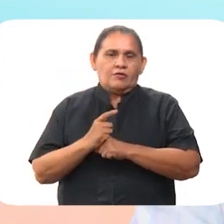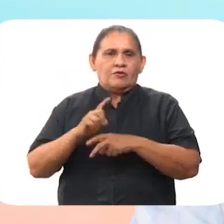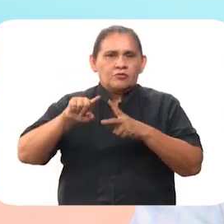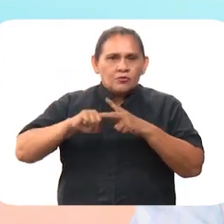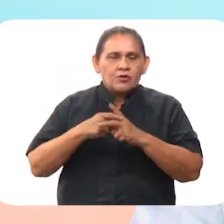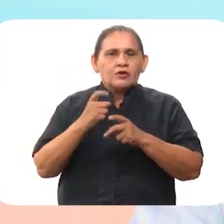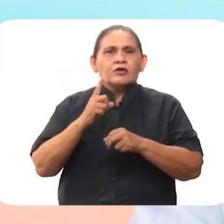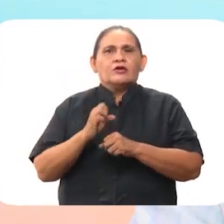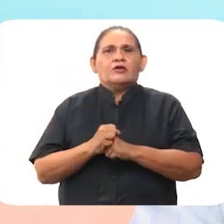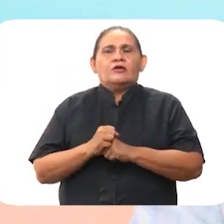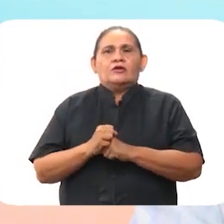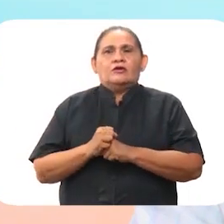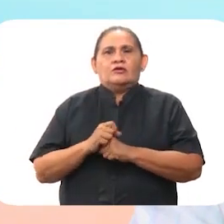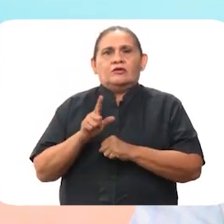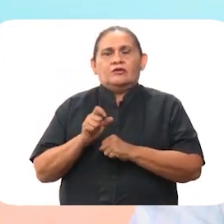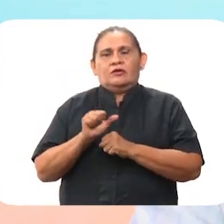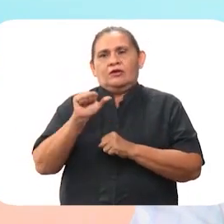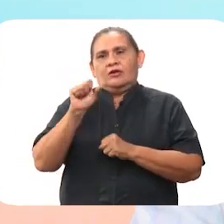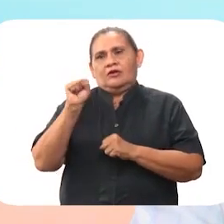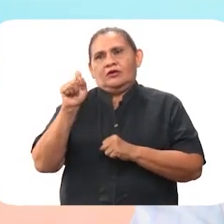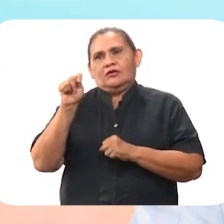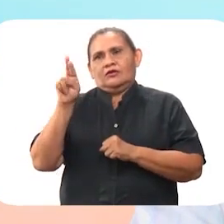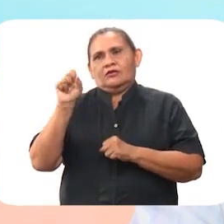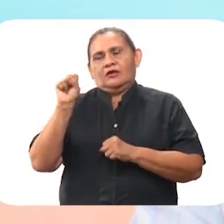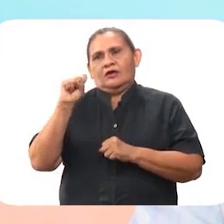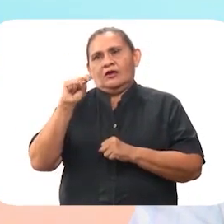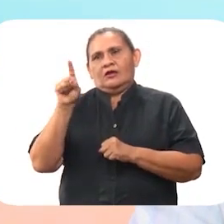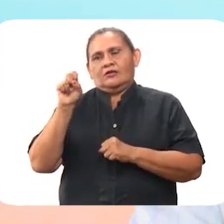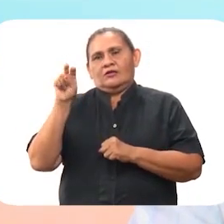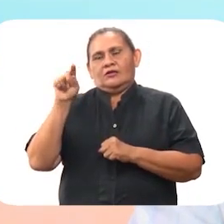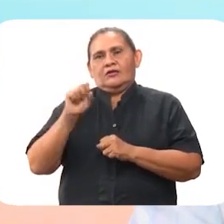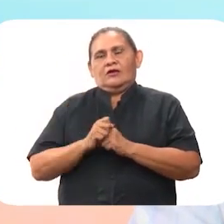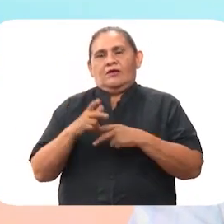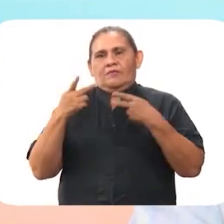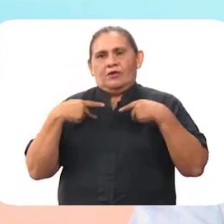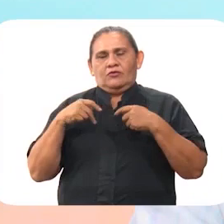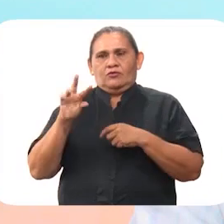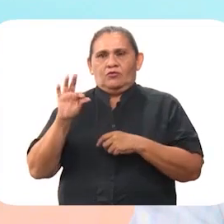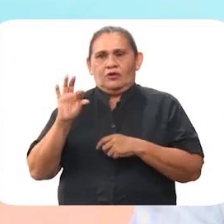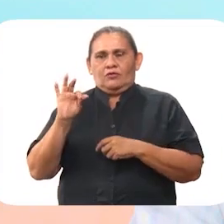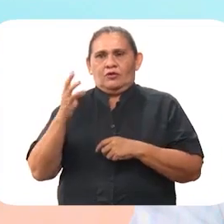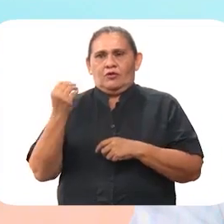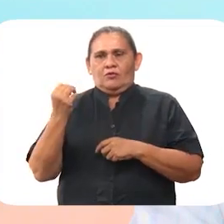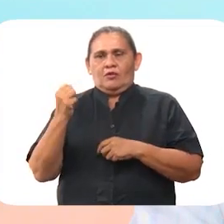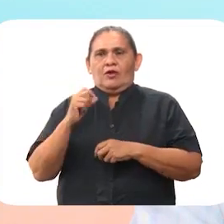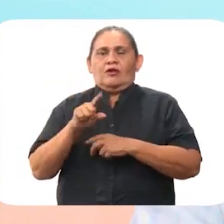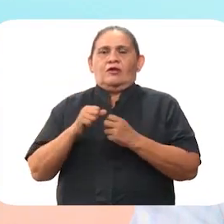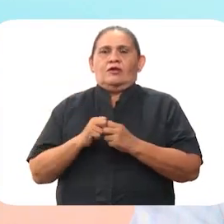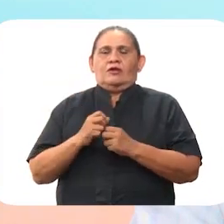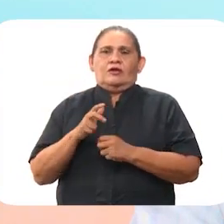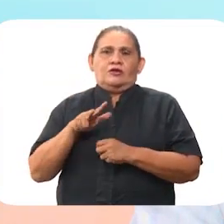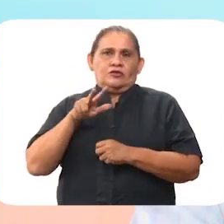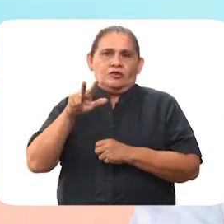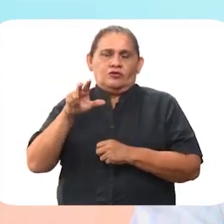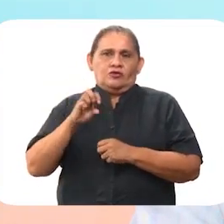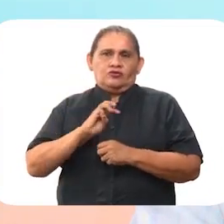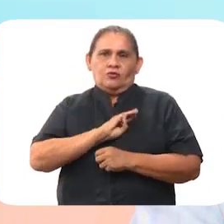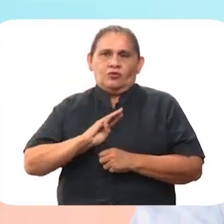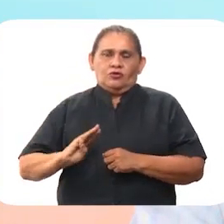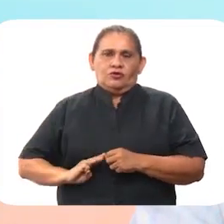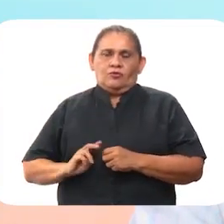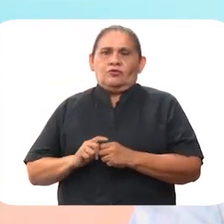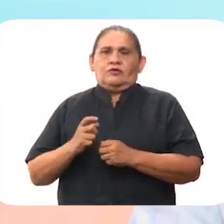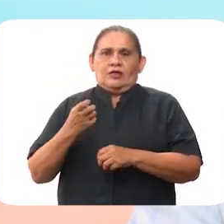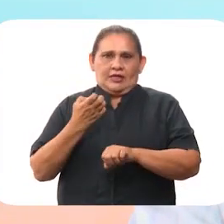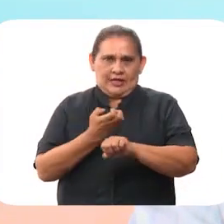ya que en el septiembre ya no caja luzabal tu cajil tishko cop temoson zuka cap timukui temache del tishpewal. Le jueves capel que